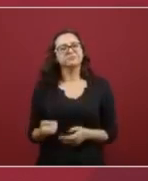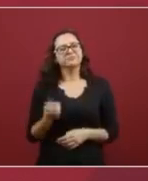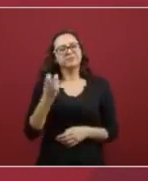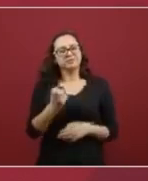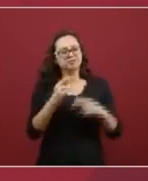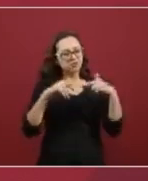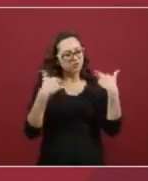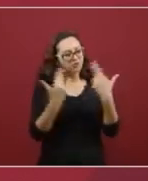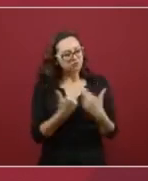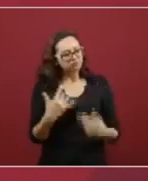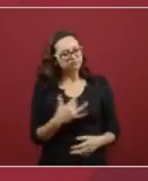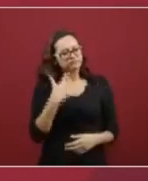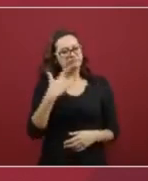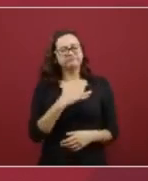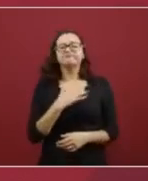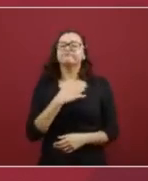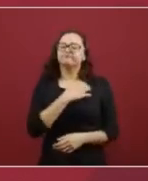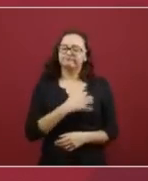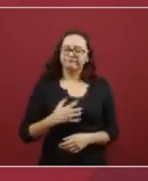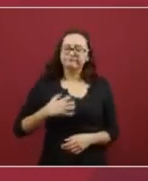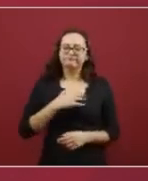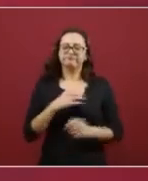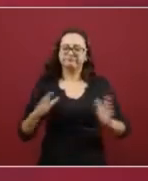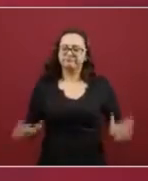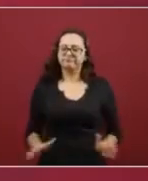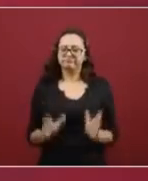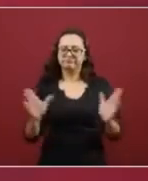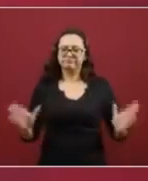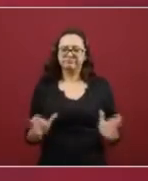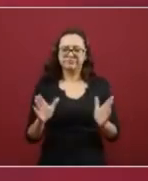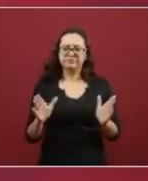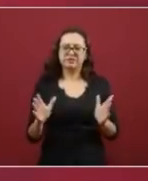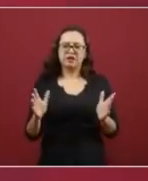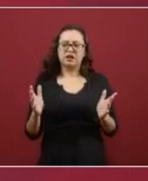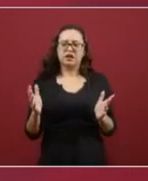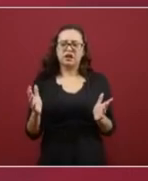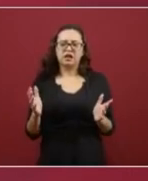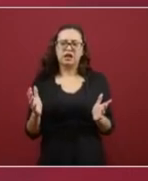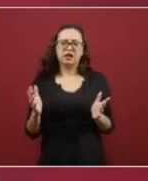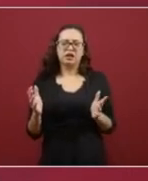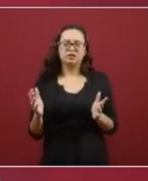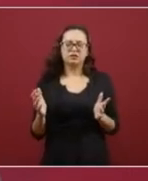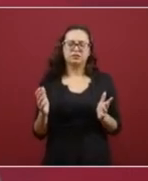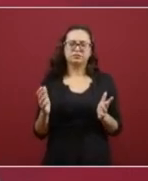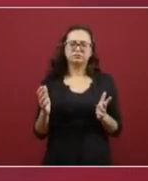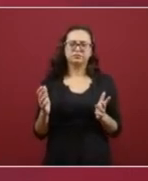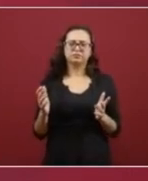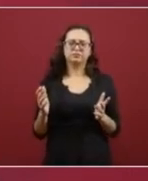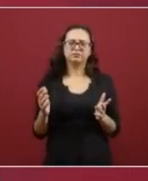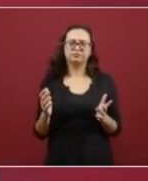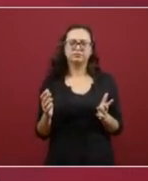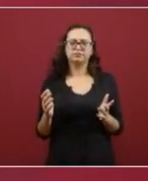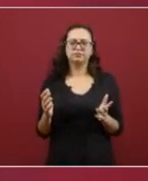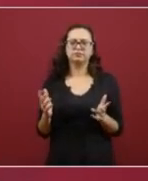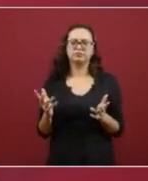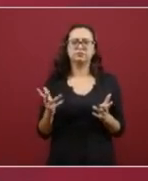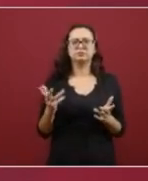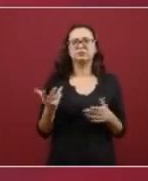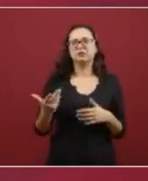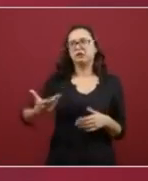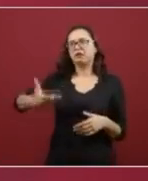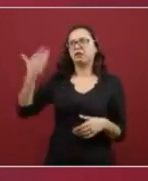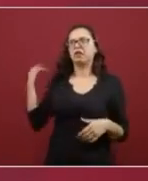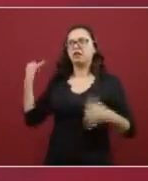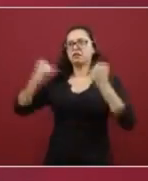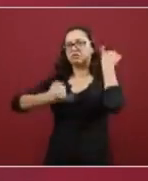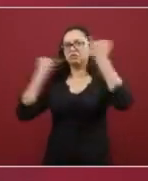esto, porque se pensaba que todo el movimiento era